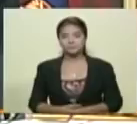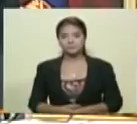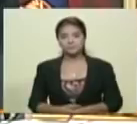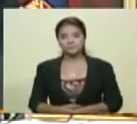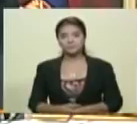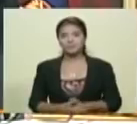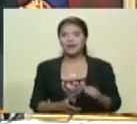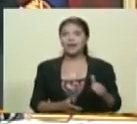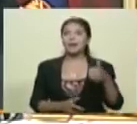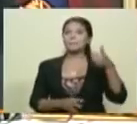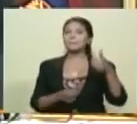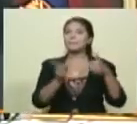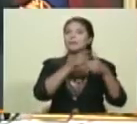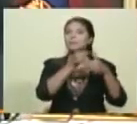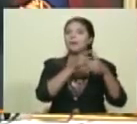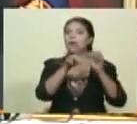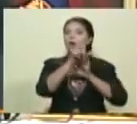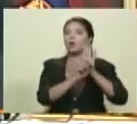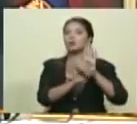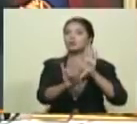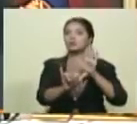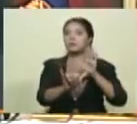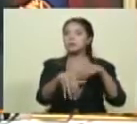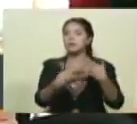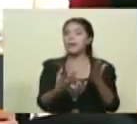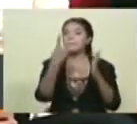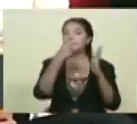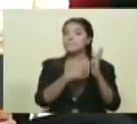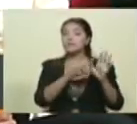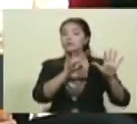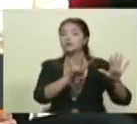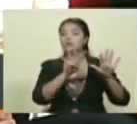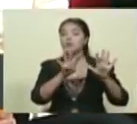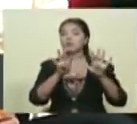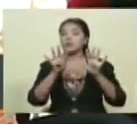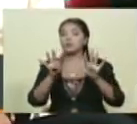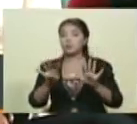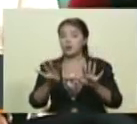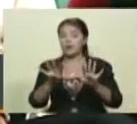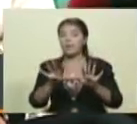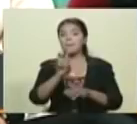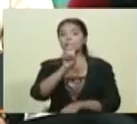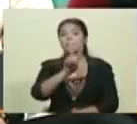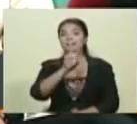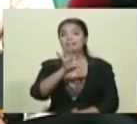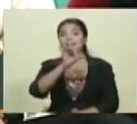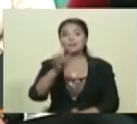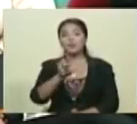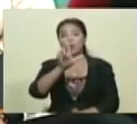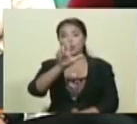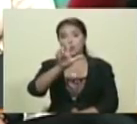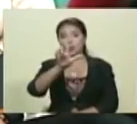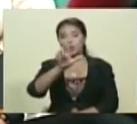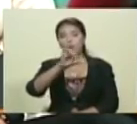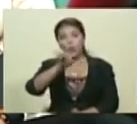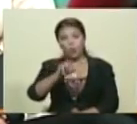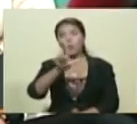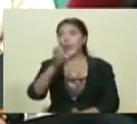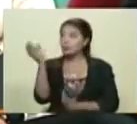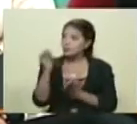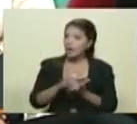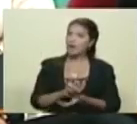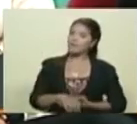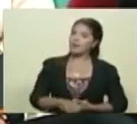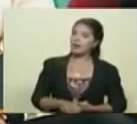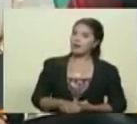La primera elección a la Asamblea Nacional Constituyente fue en 1999, 25 de julio. Julio, otra vez julio,